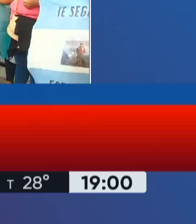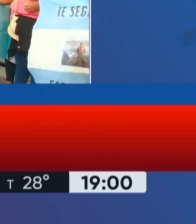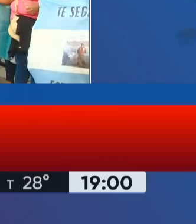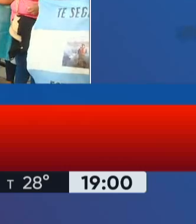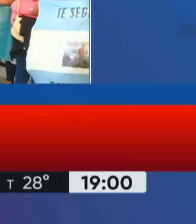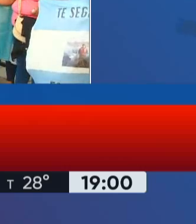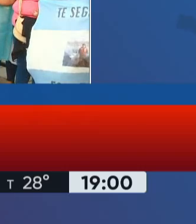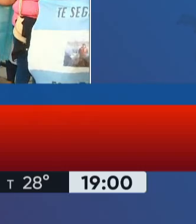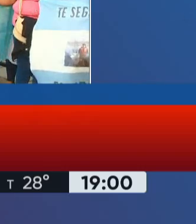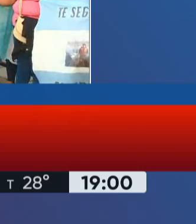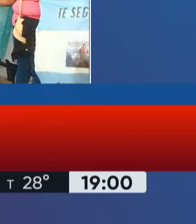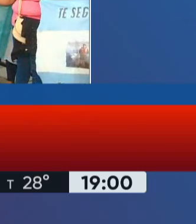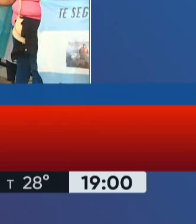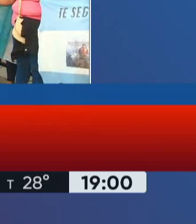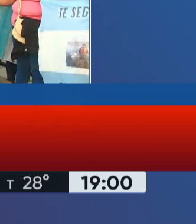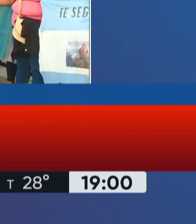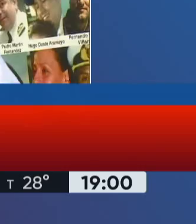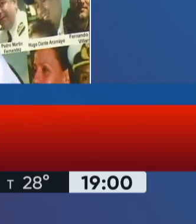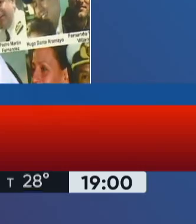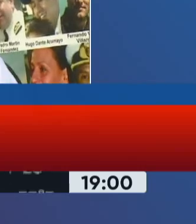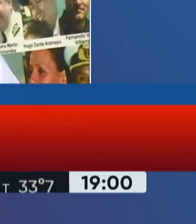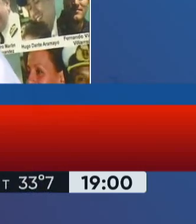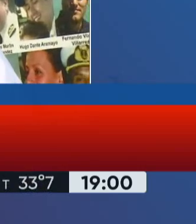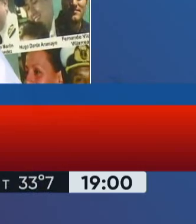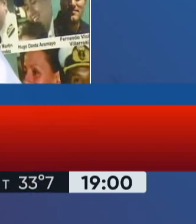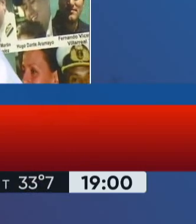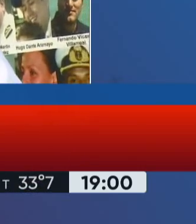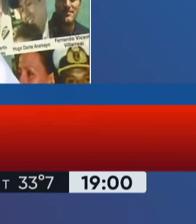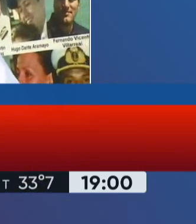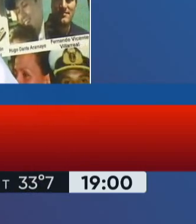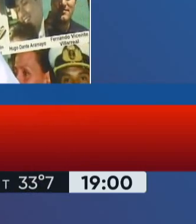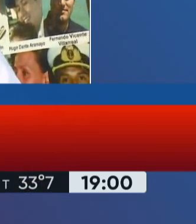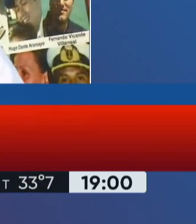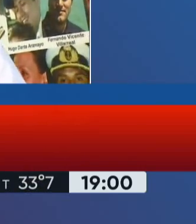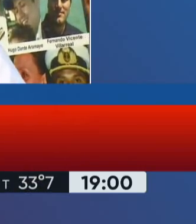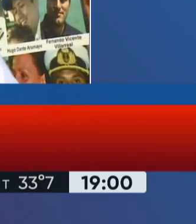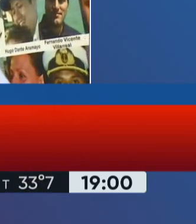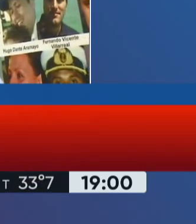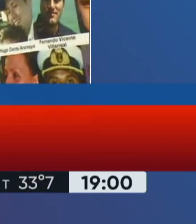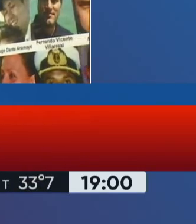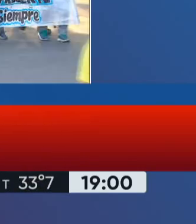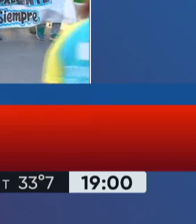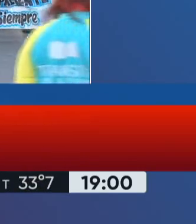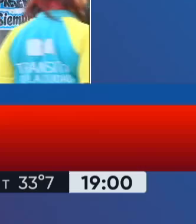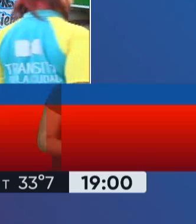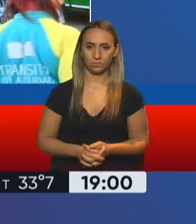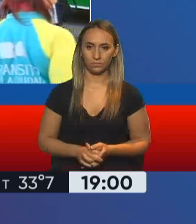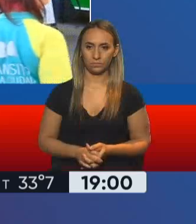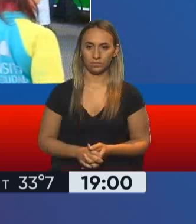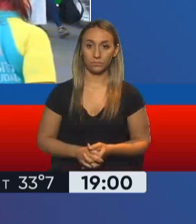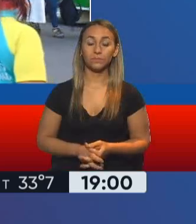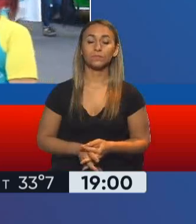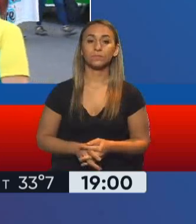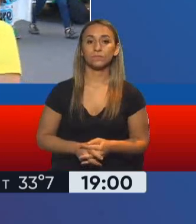acto, abrió Patricia Bullrich, la presidenta del PRO, y el expresidente Mauricio Macri hizo uso de la